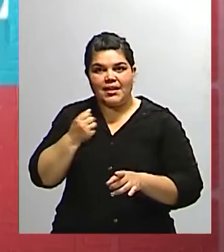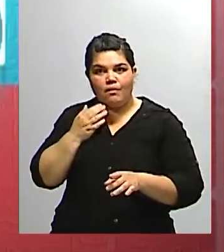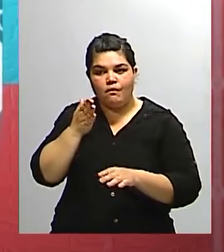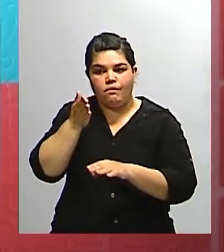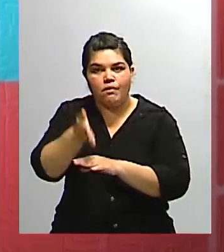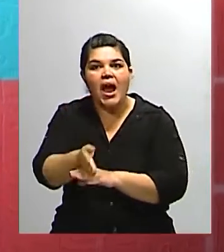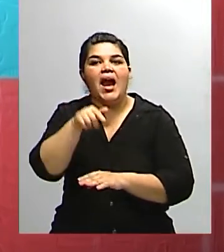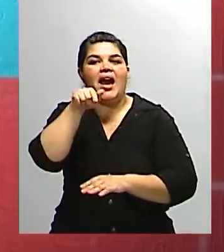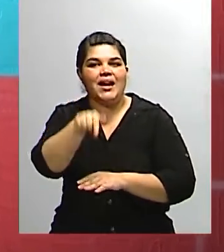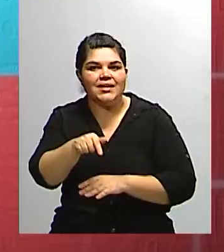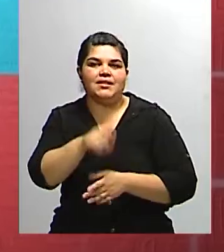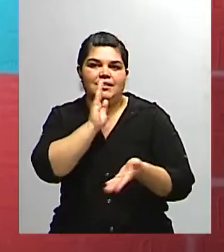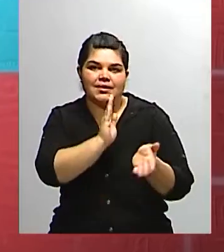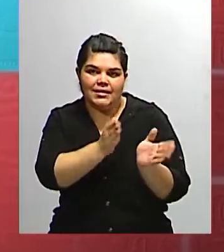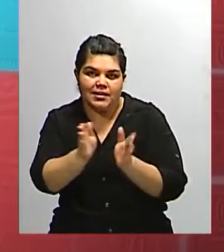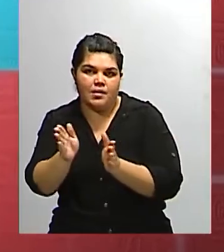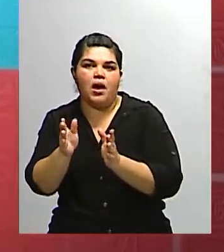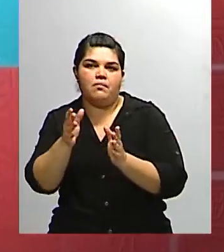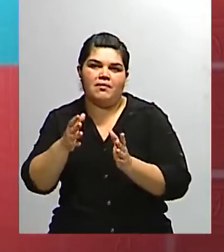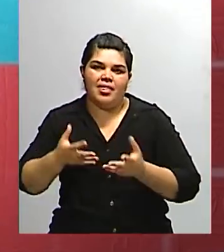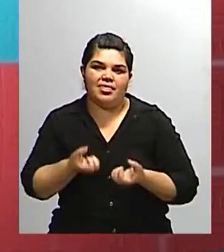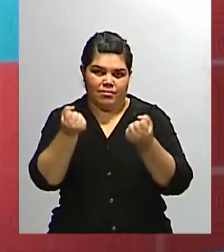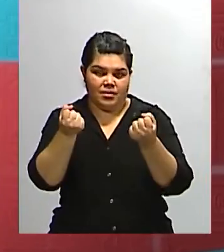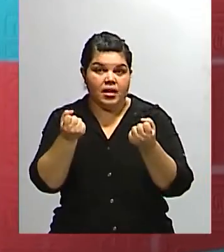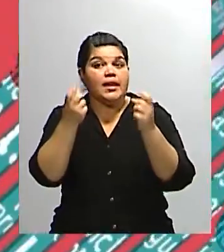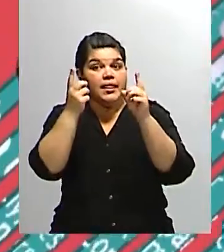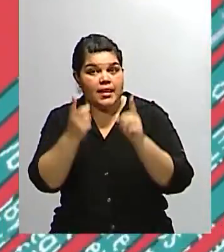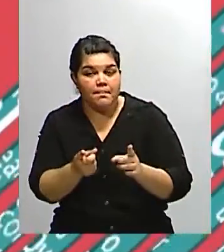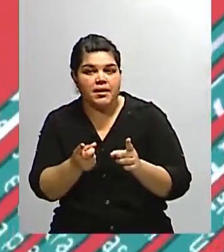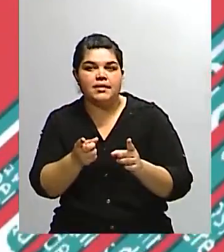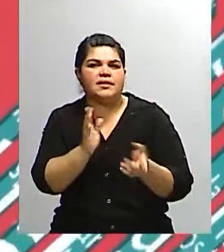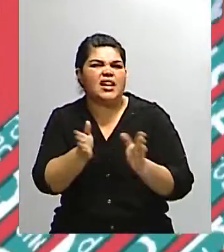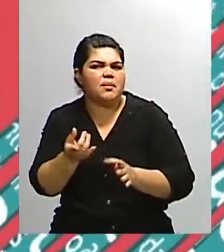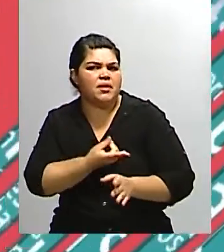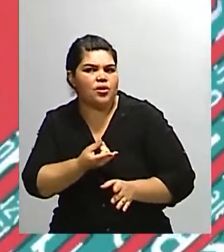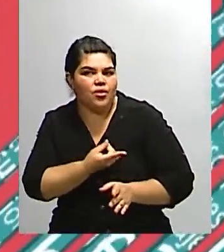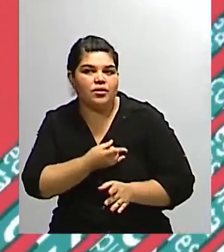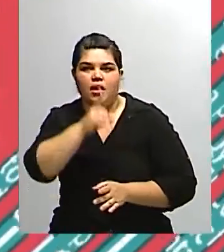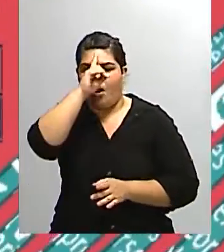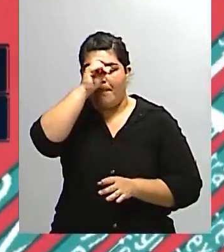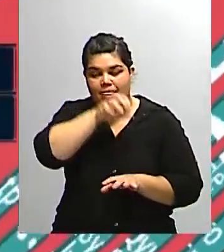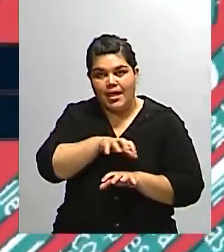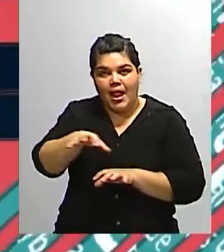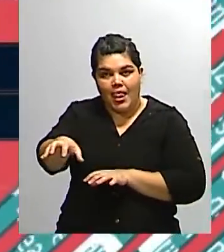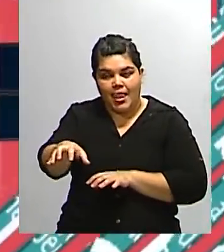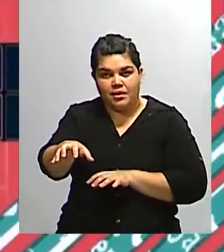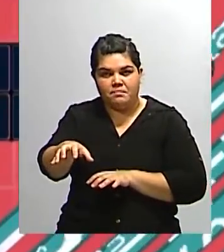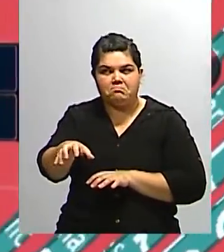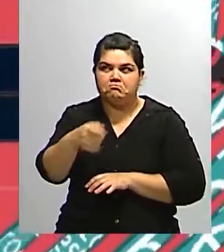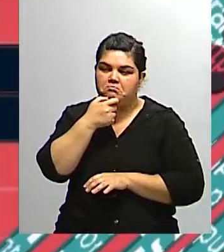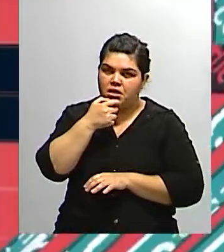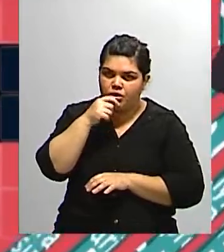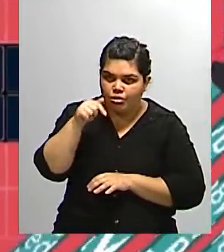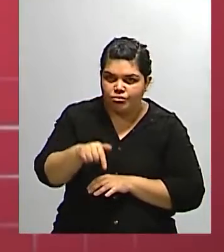diagnóstico ahí, y el tratamiento, si es quirúrgico, se hace en los hospitales, que los más, acá en el Gran